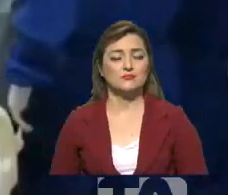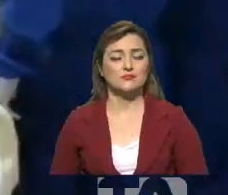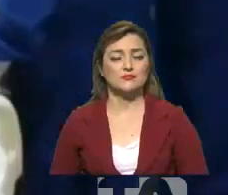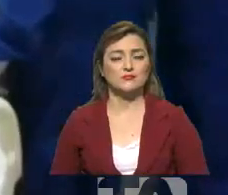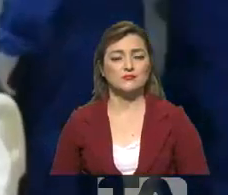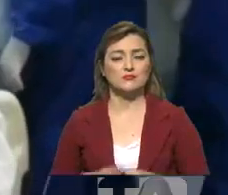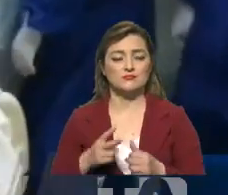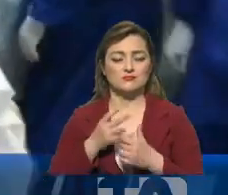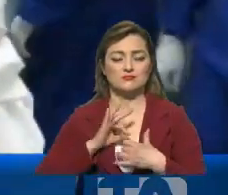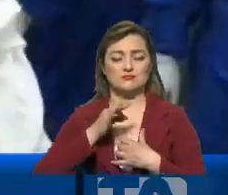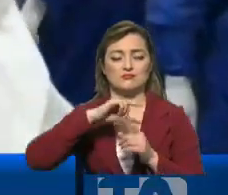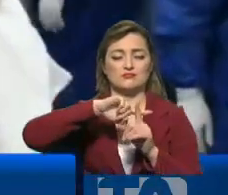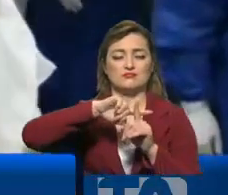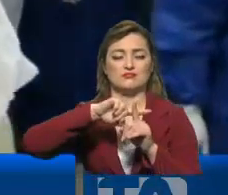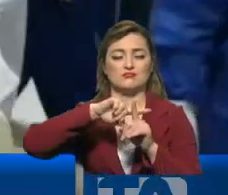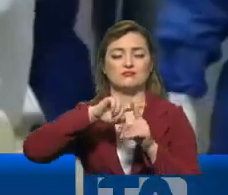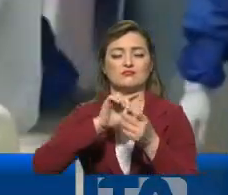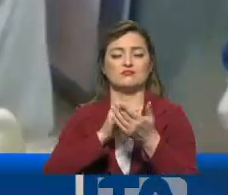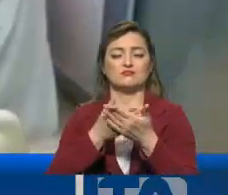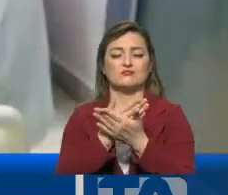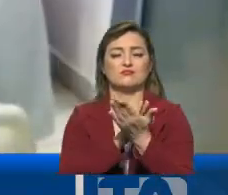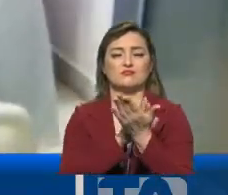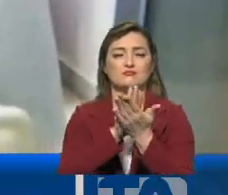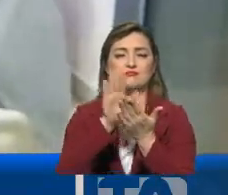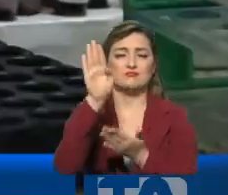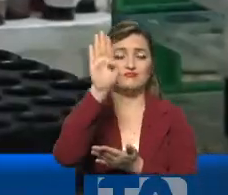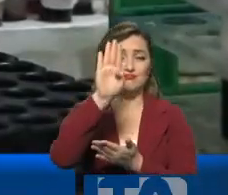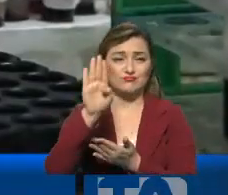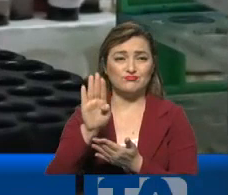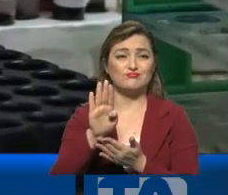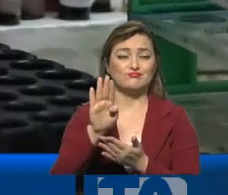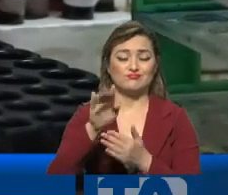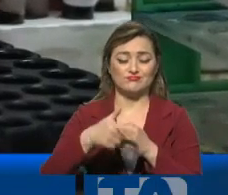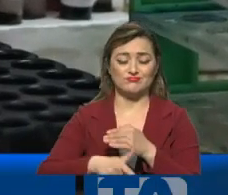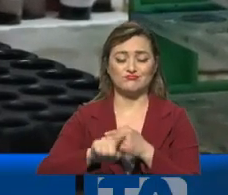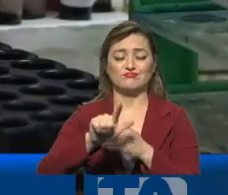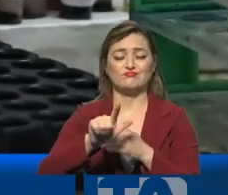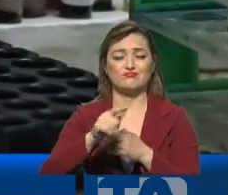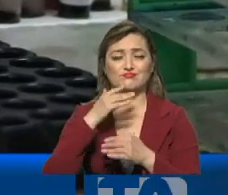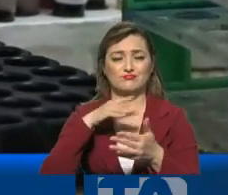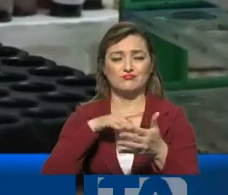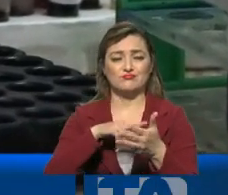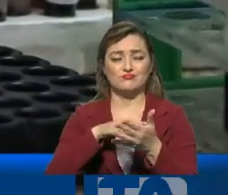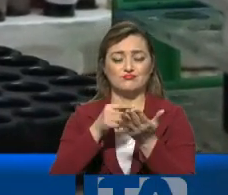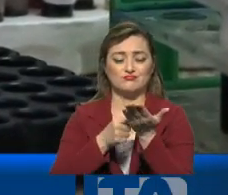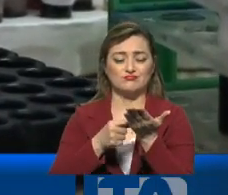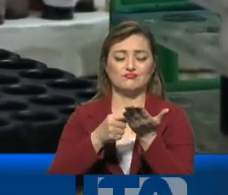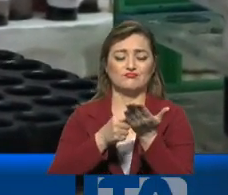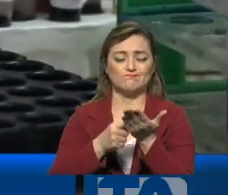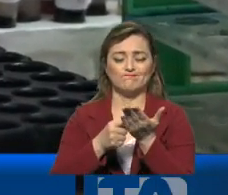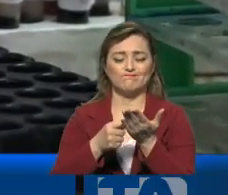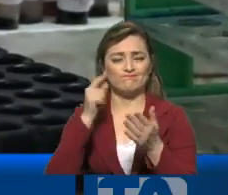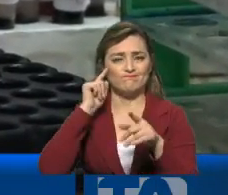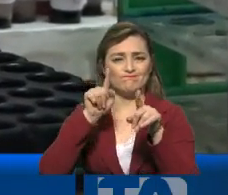el segundo caso positivo de kobe 19 de la variante brasileña se identificó en loja gracias a un estudio genómico realizado en